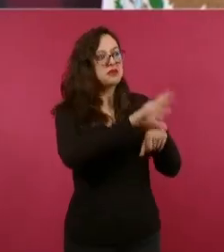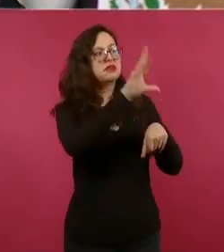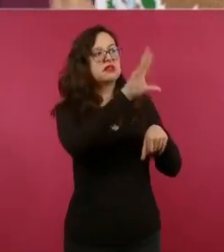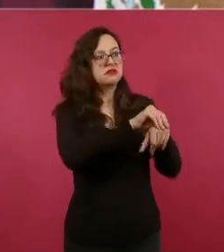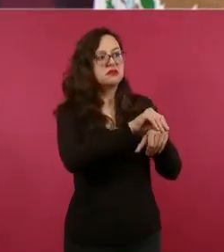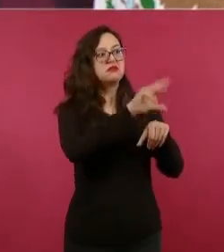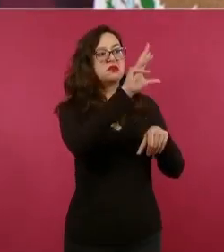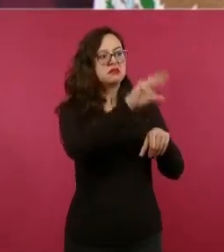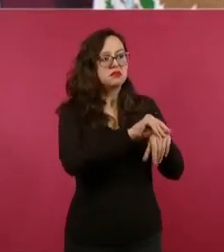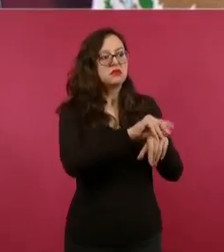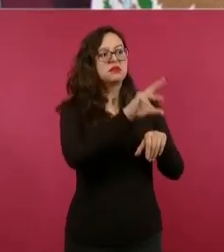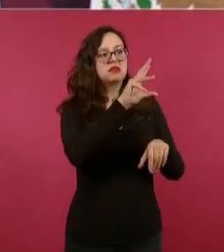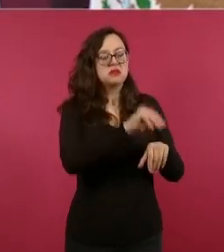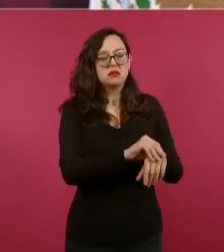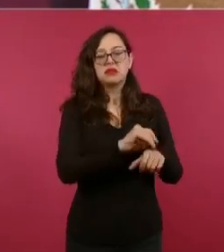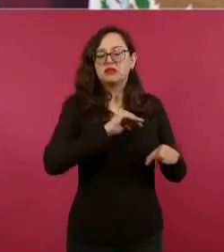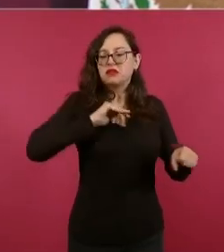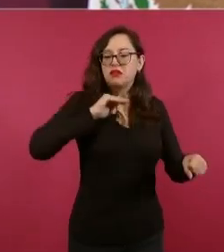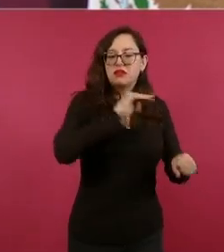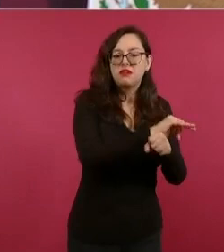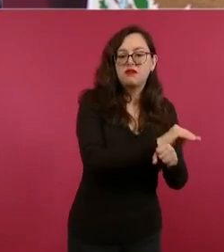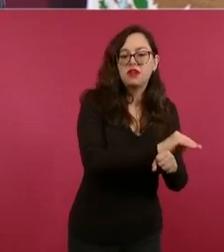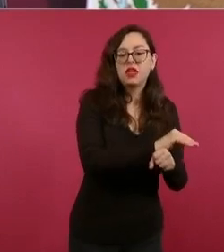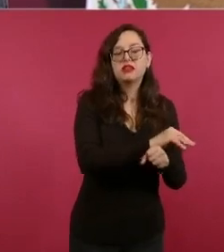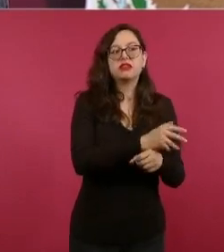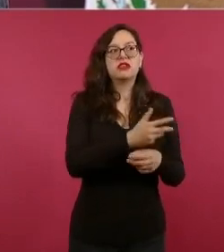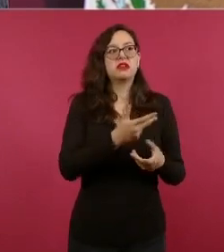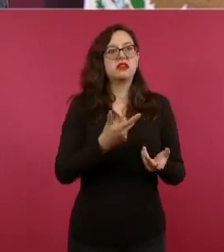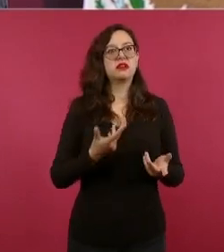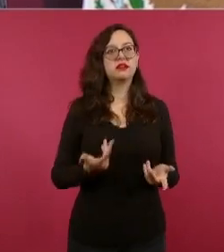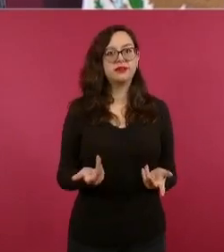para el saqueo, para el robo,